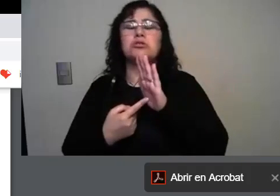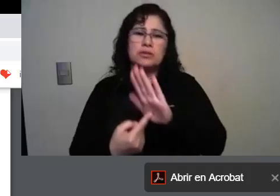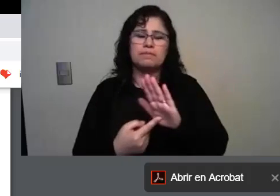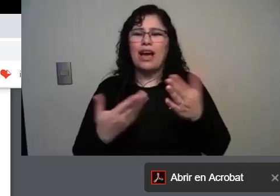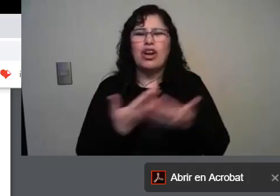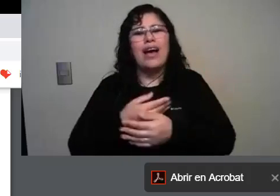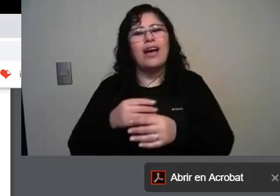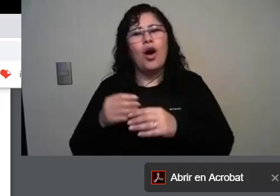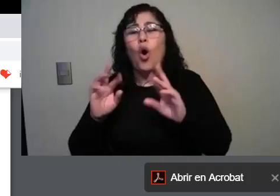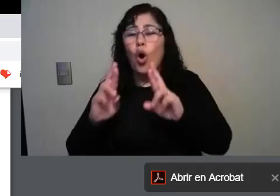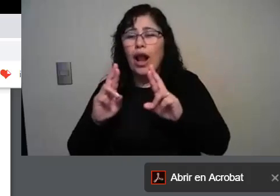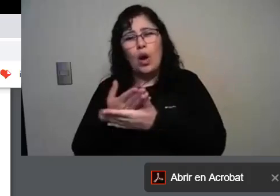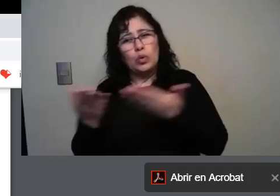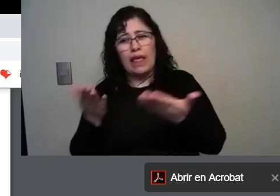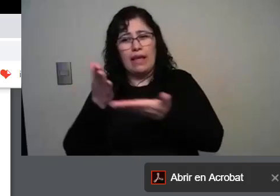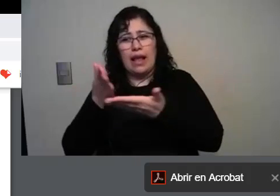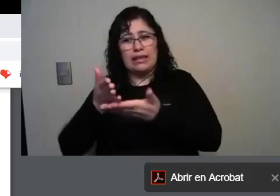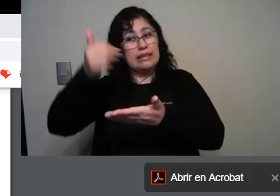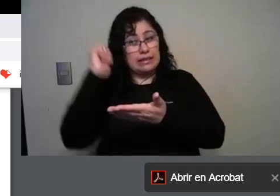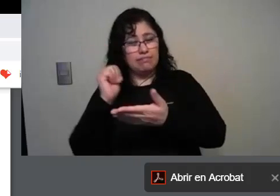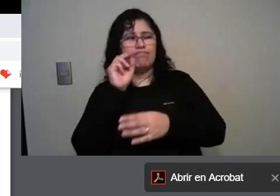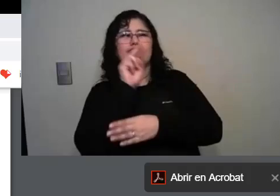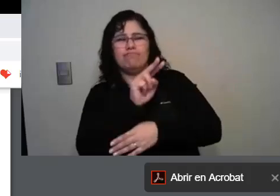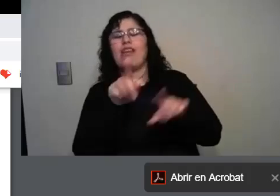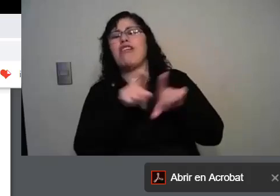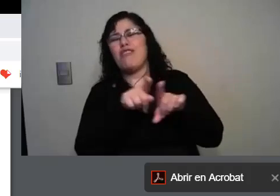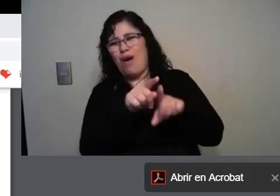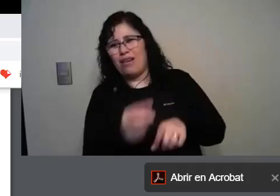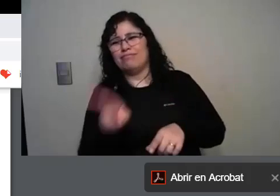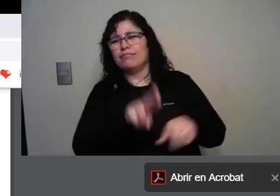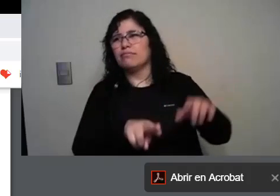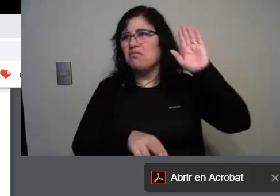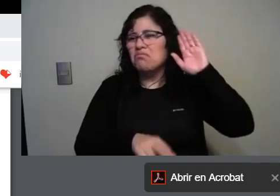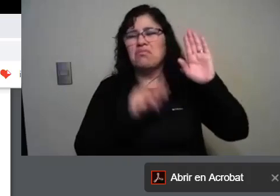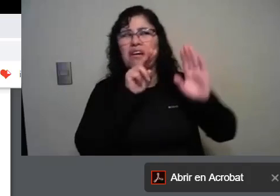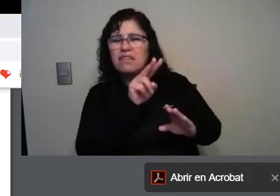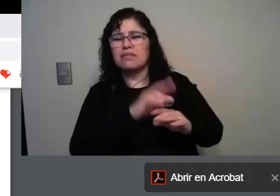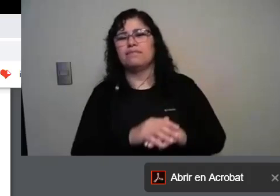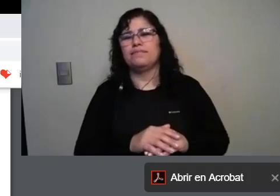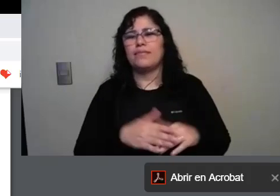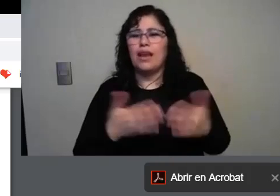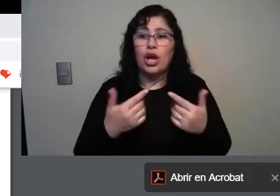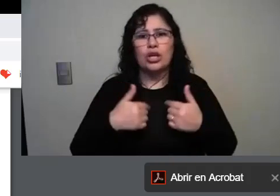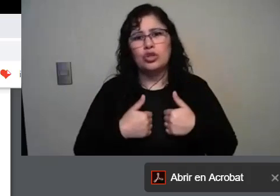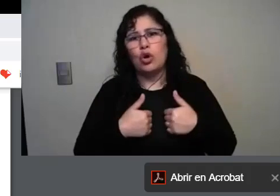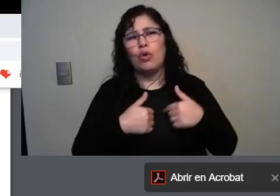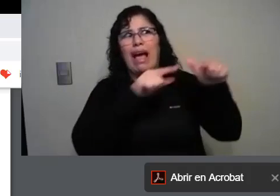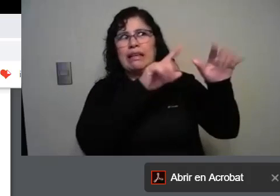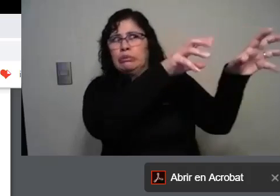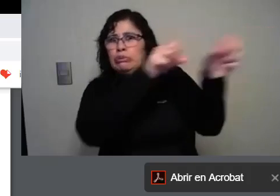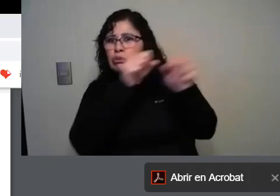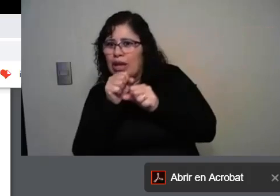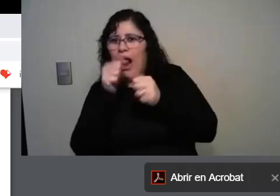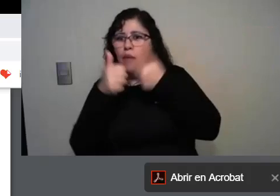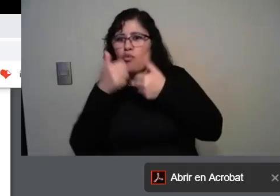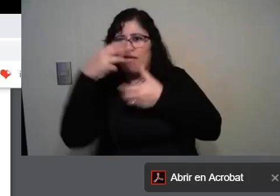puedan eh, volver a escuchar. ¿Ya? Yo no voy a tomar materia de ahí para hacer pruebas, sino a